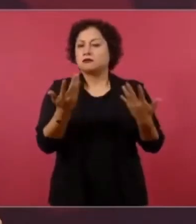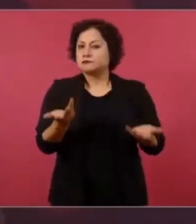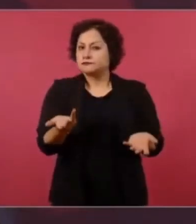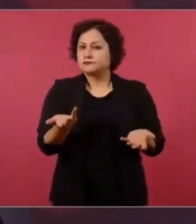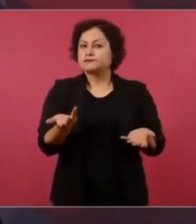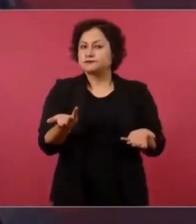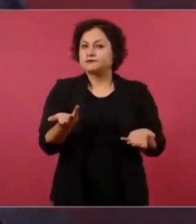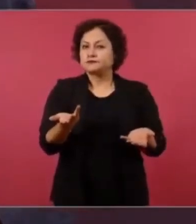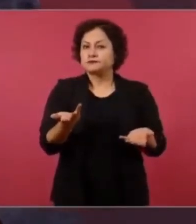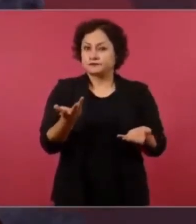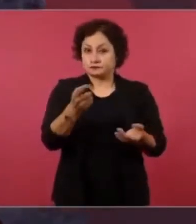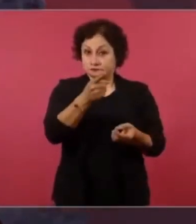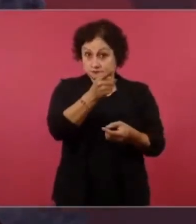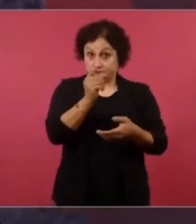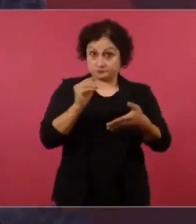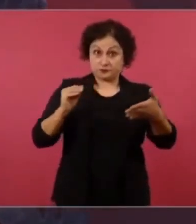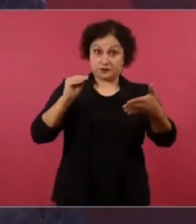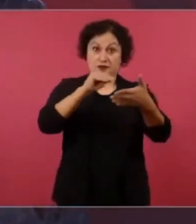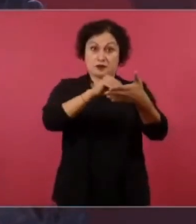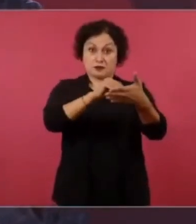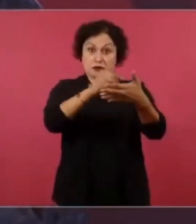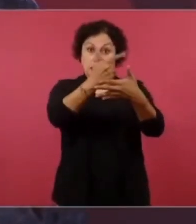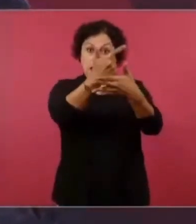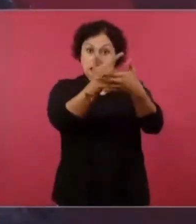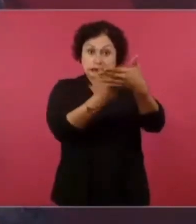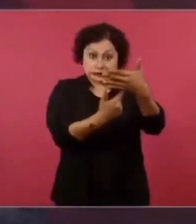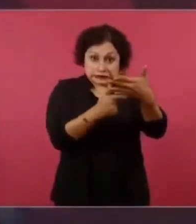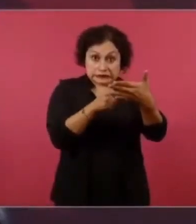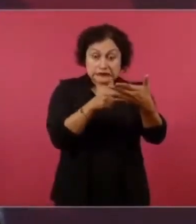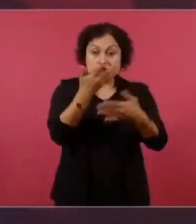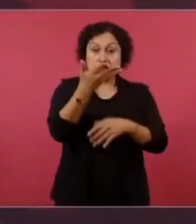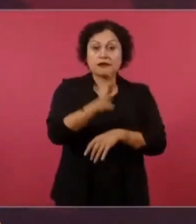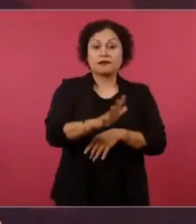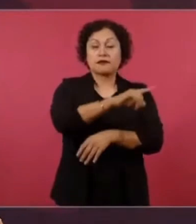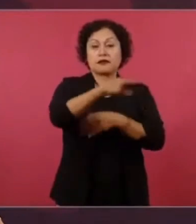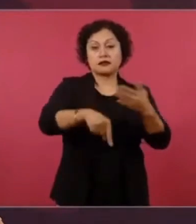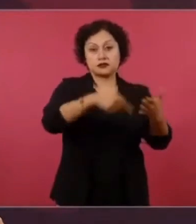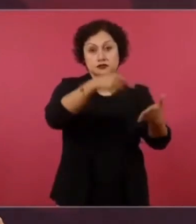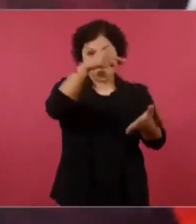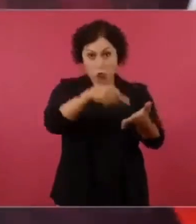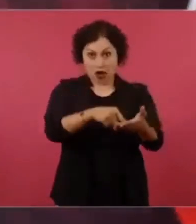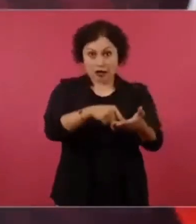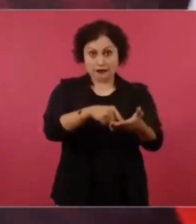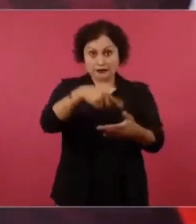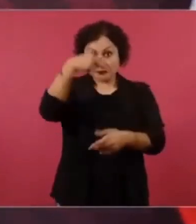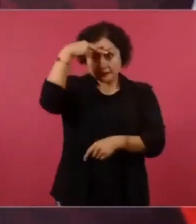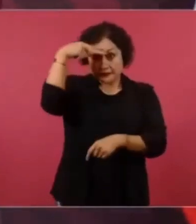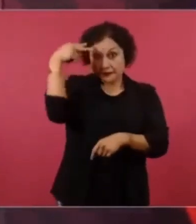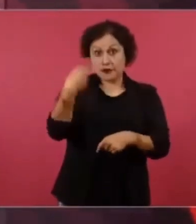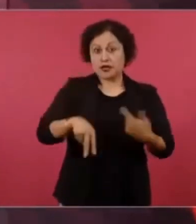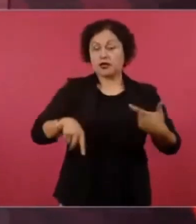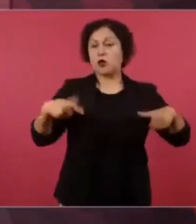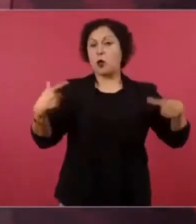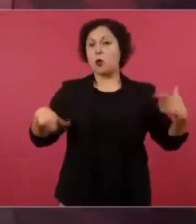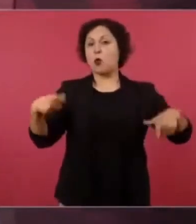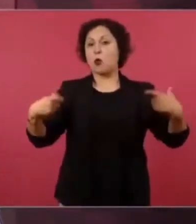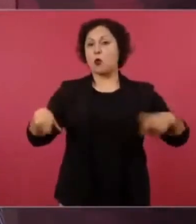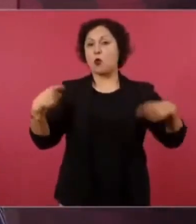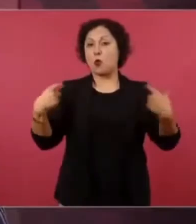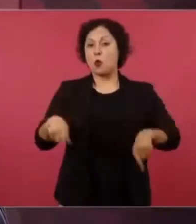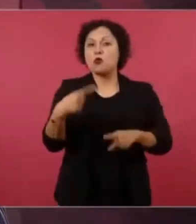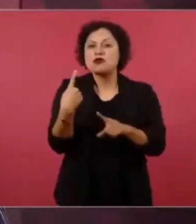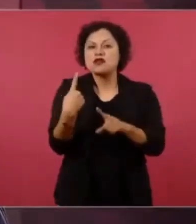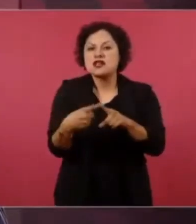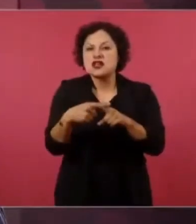ponían en la lista de los 10 más ricos de México a Guzmán Loera,